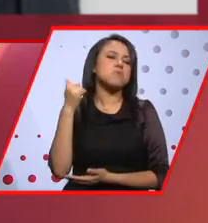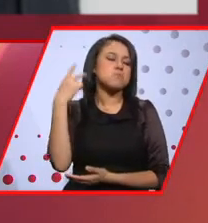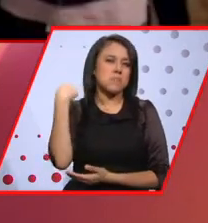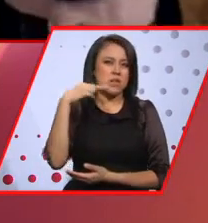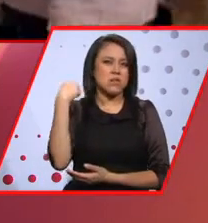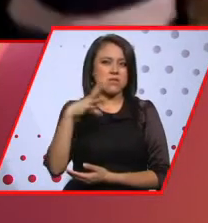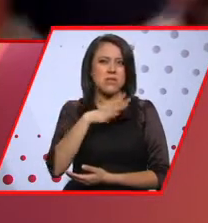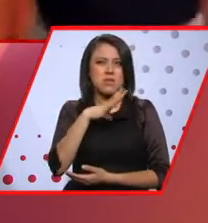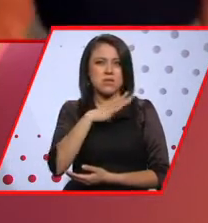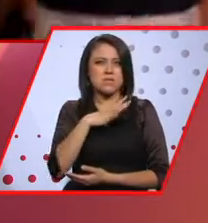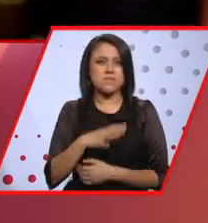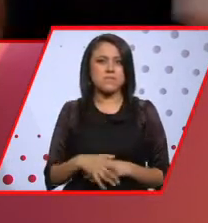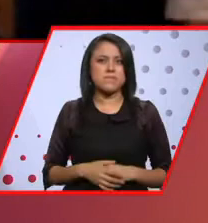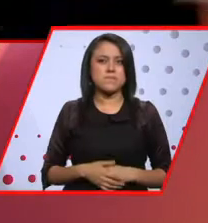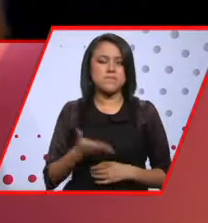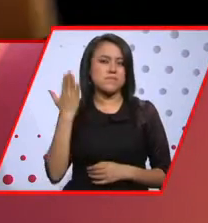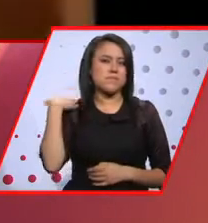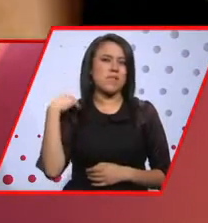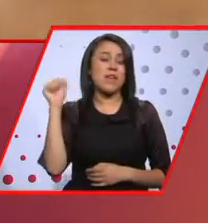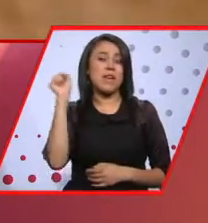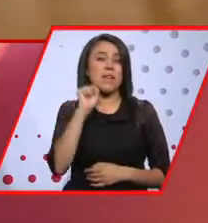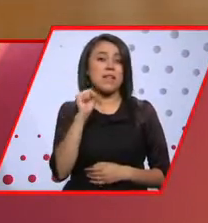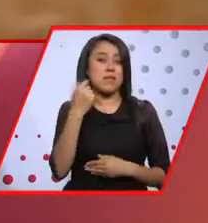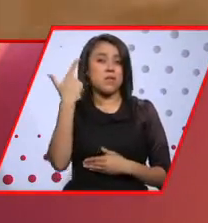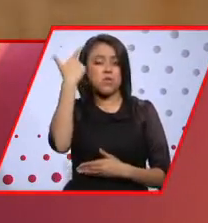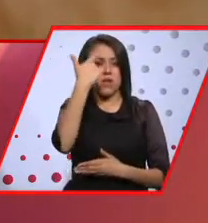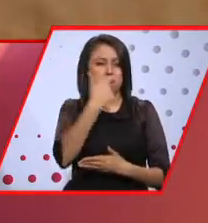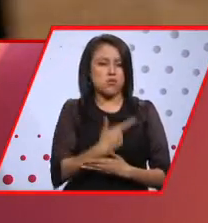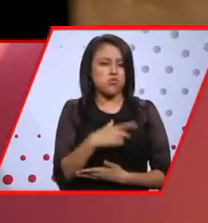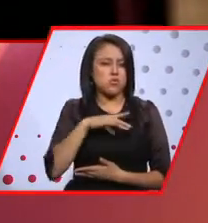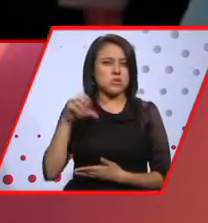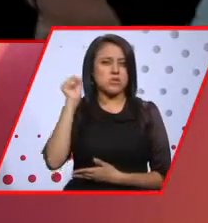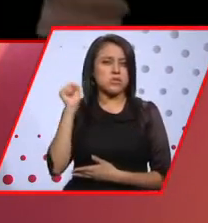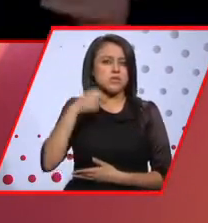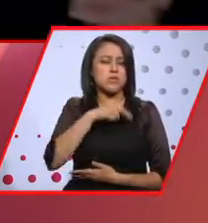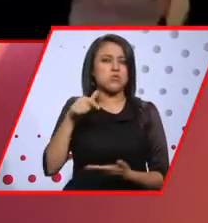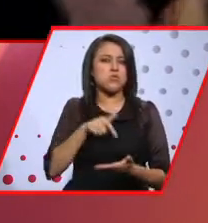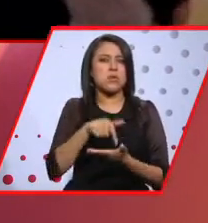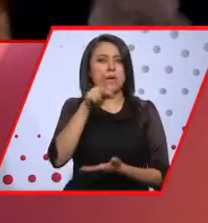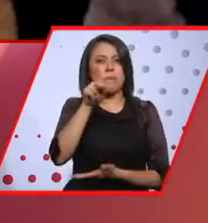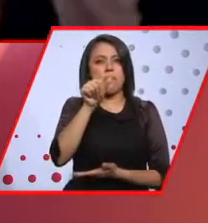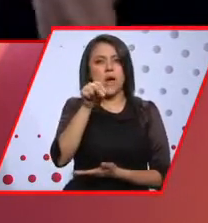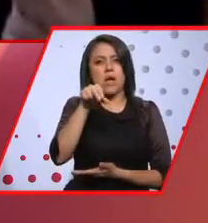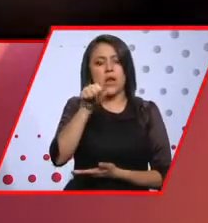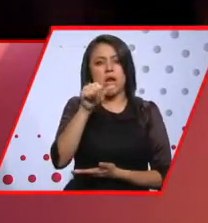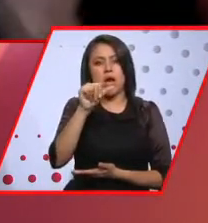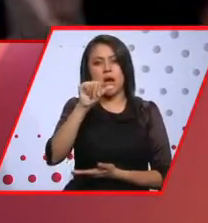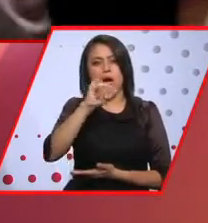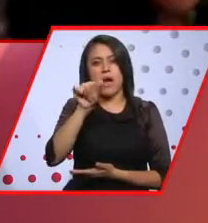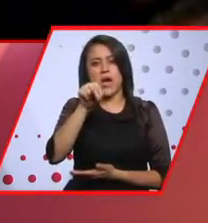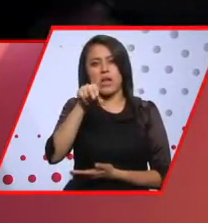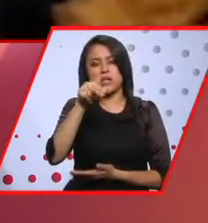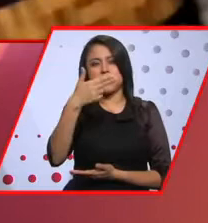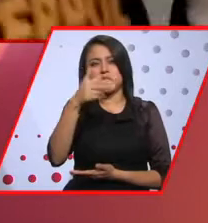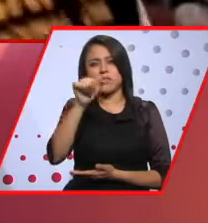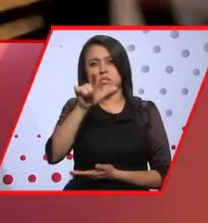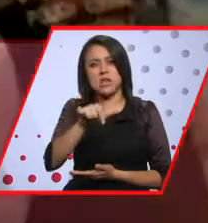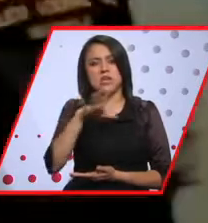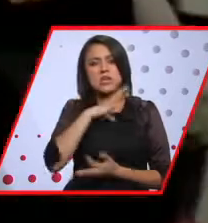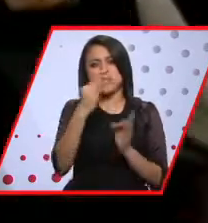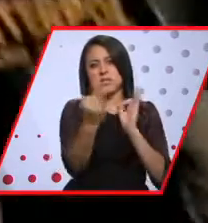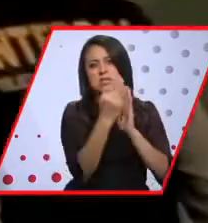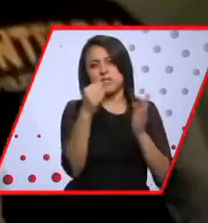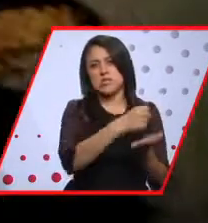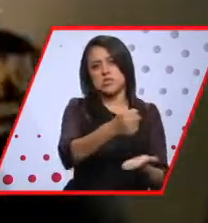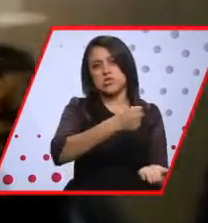el pasado sábado por la noche en el complejo turístico de Panajachel, una ciudad a 140 kilómetros de la